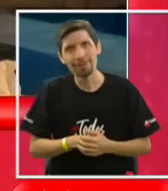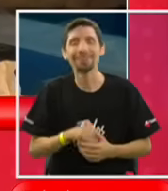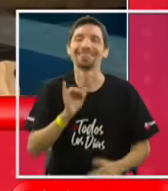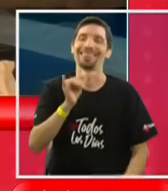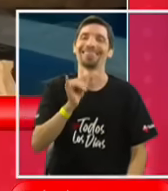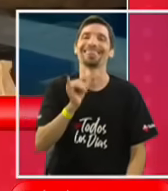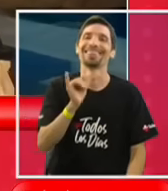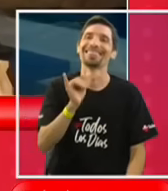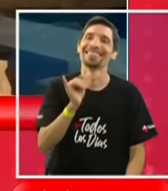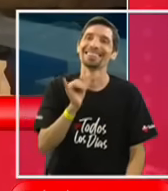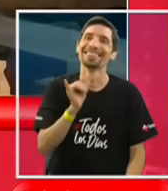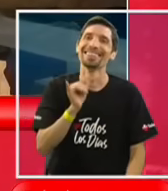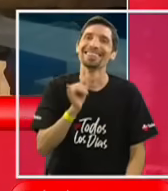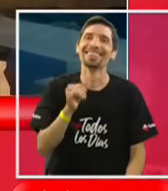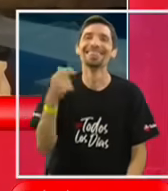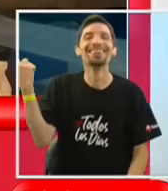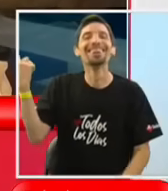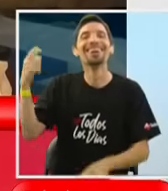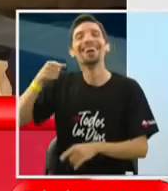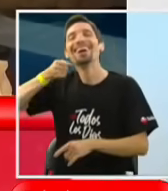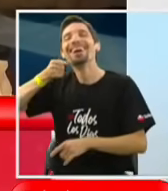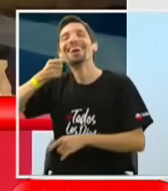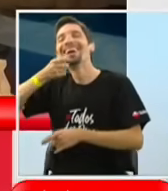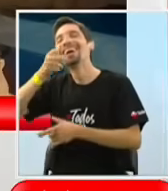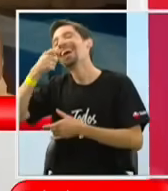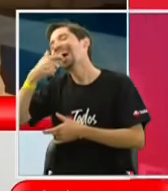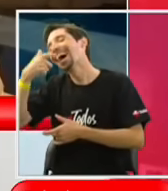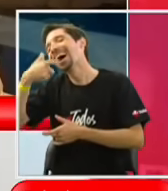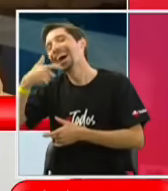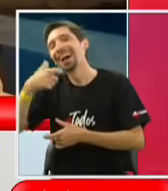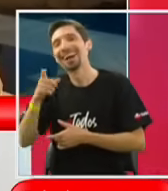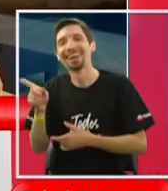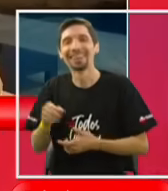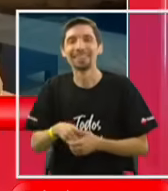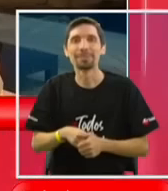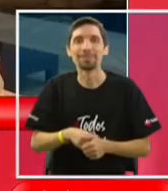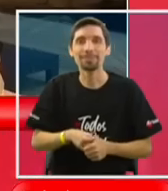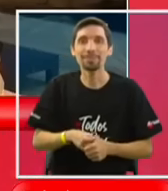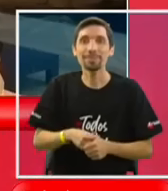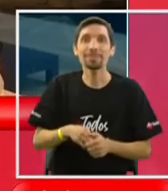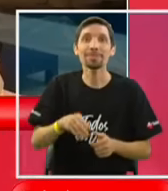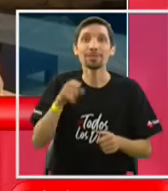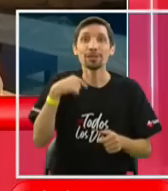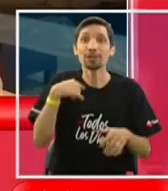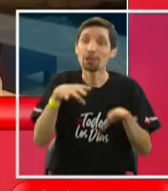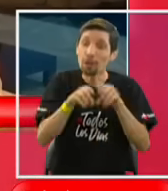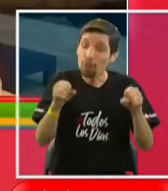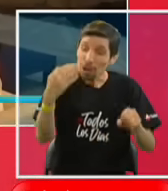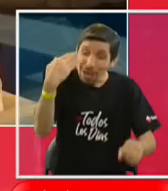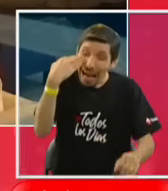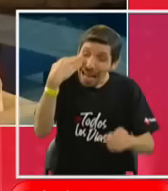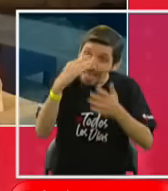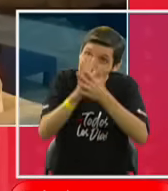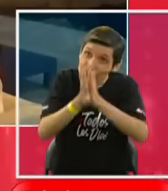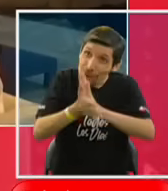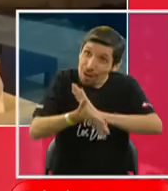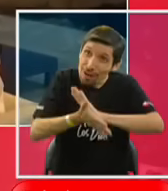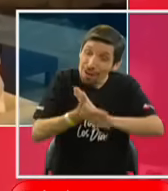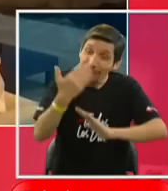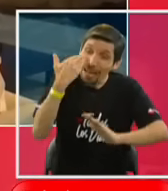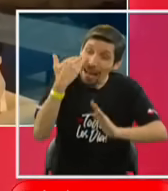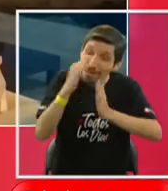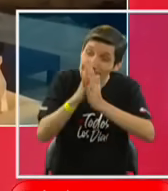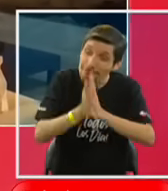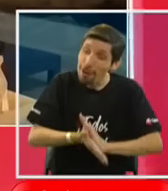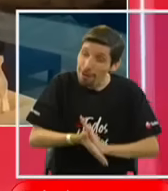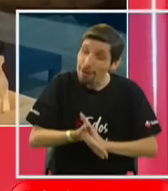Sí, por supuesto. Claro. A veces estoy, yo de acuerdo, discuto contigo. En casi todo. En